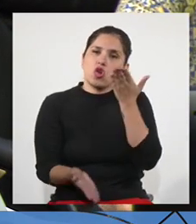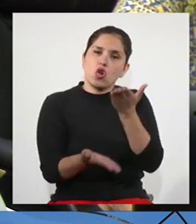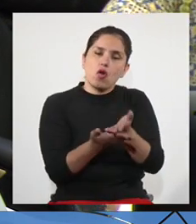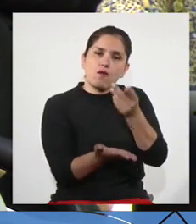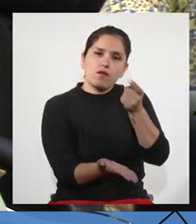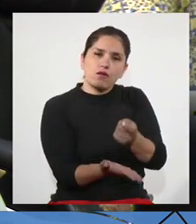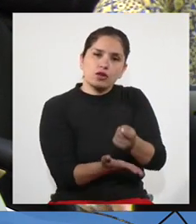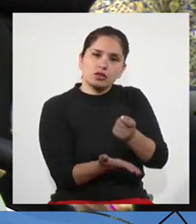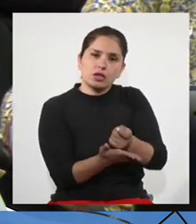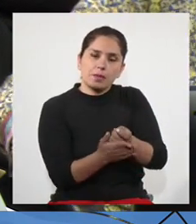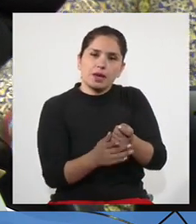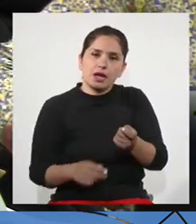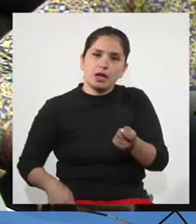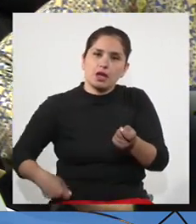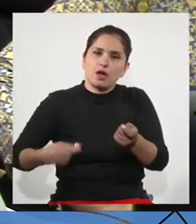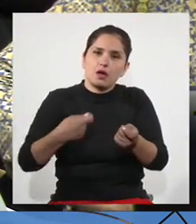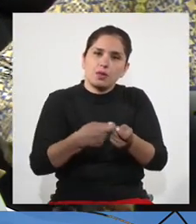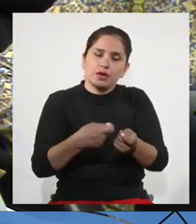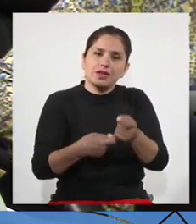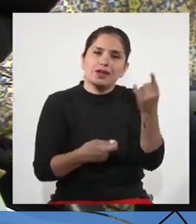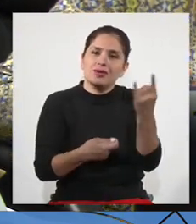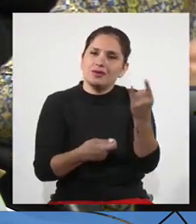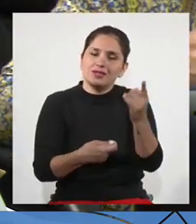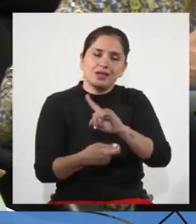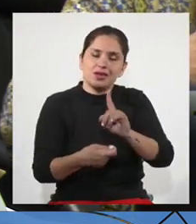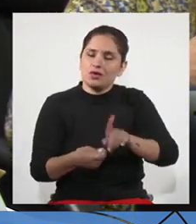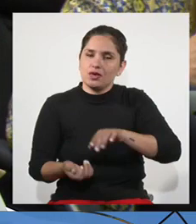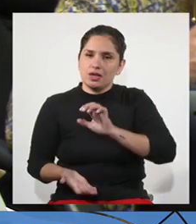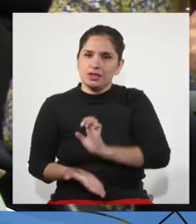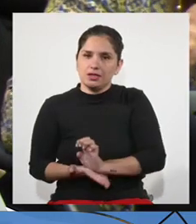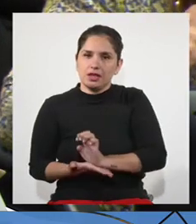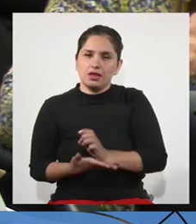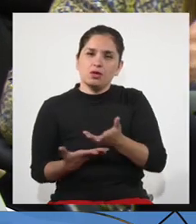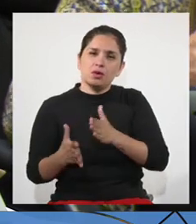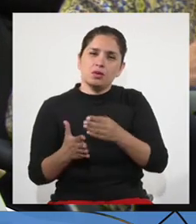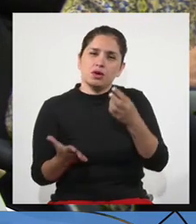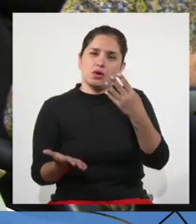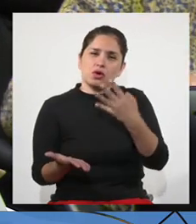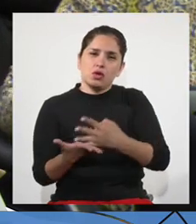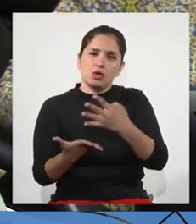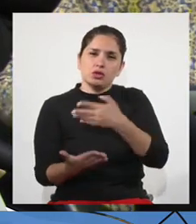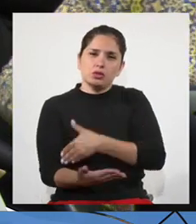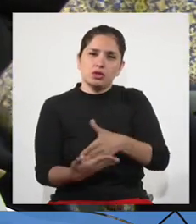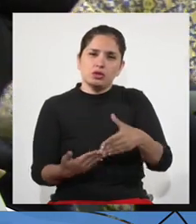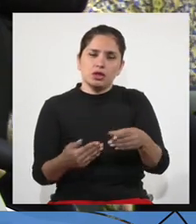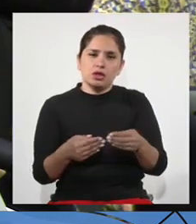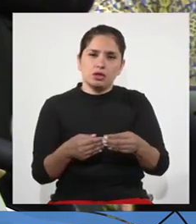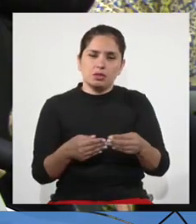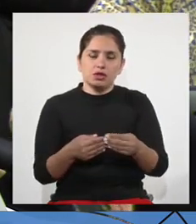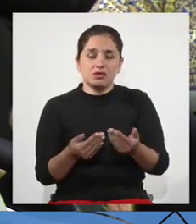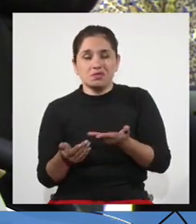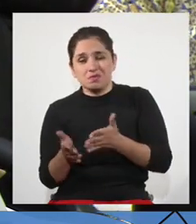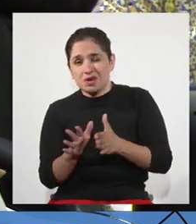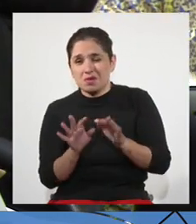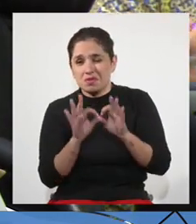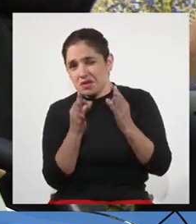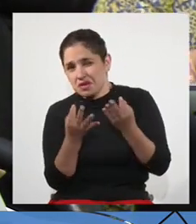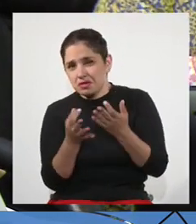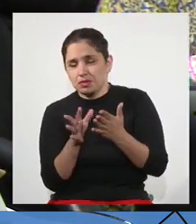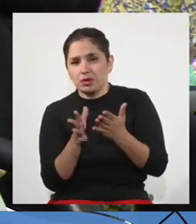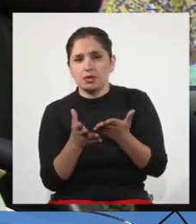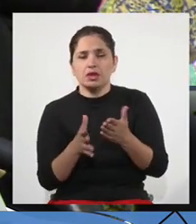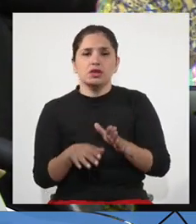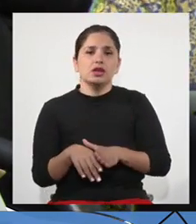con recursos propios de las universidades. Son aproximadamente 4 mil millones de pesos, más o menos en promedio,